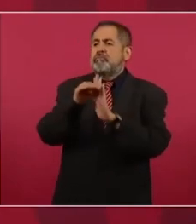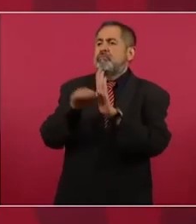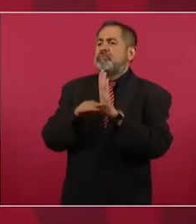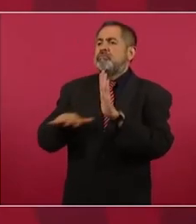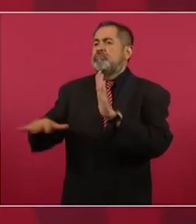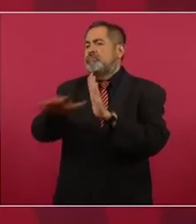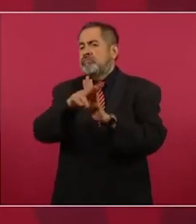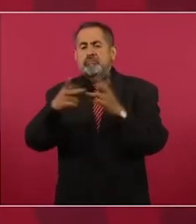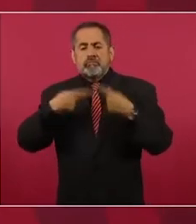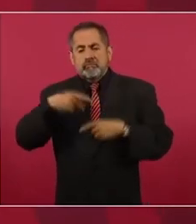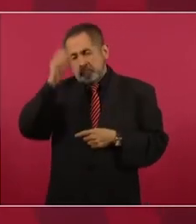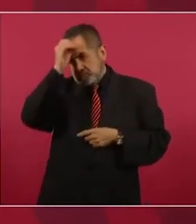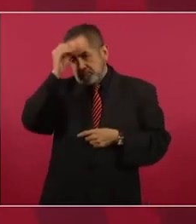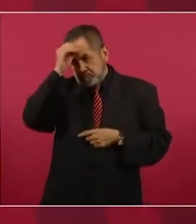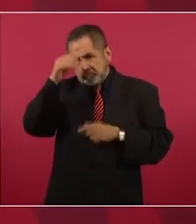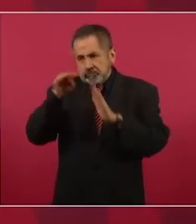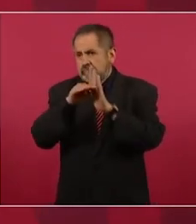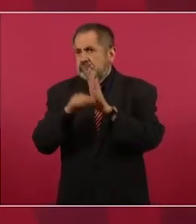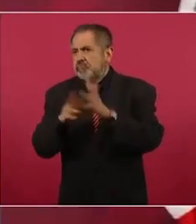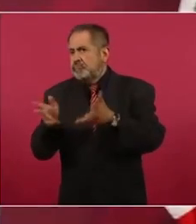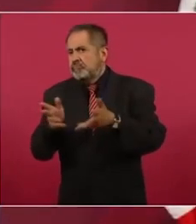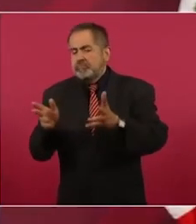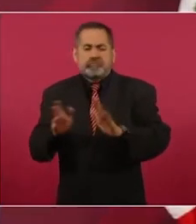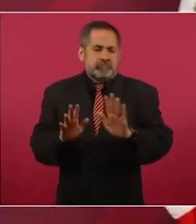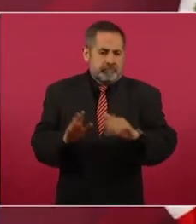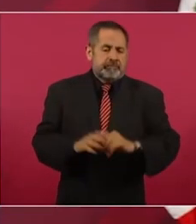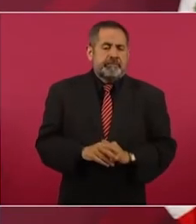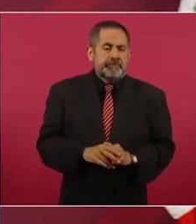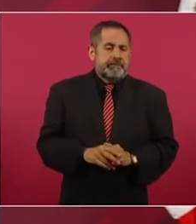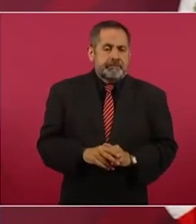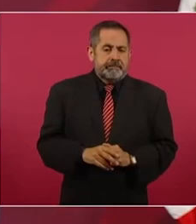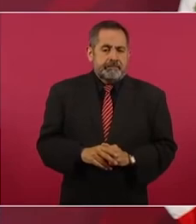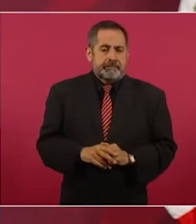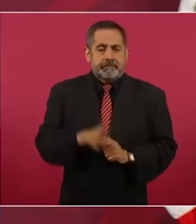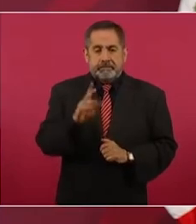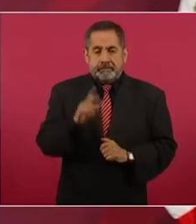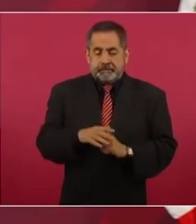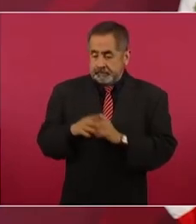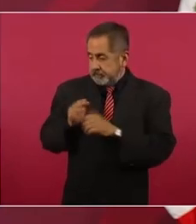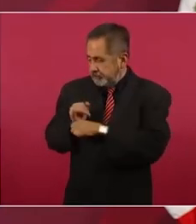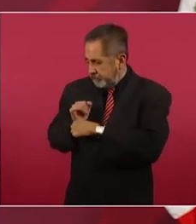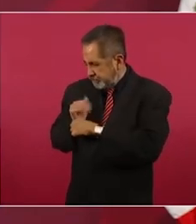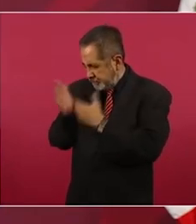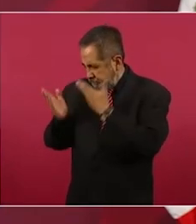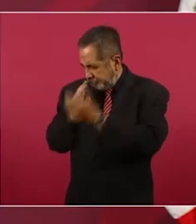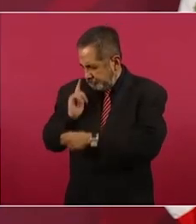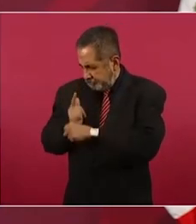gente y los estudios.